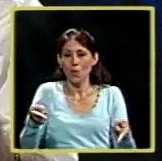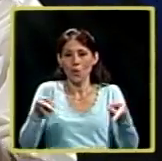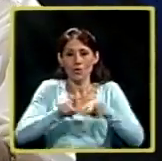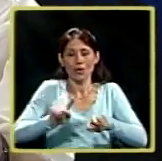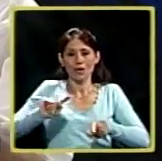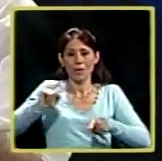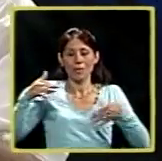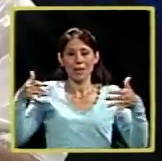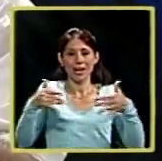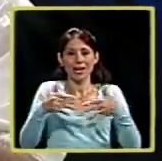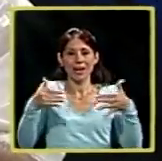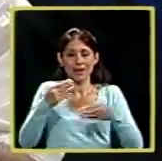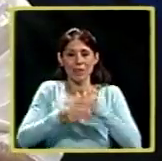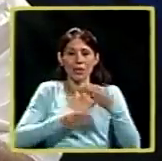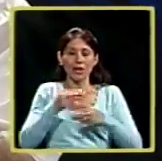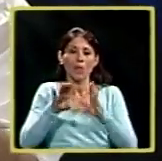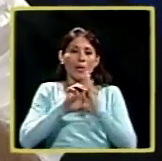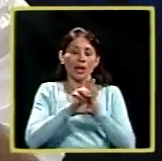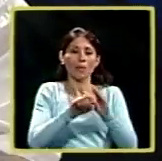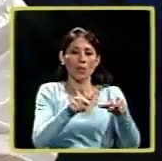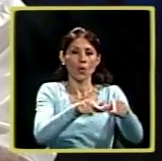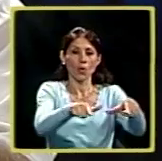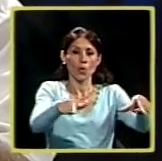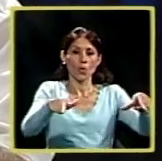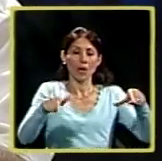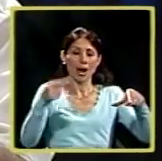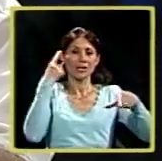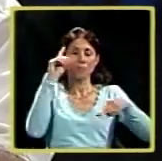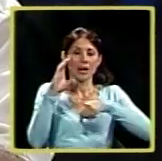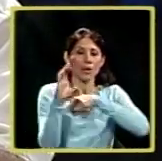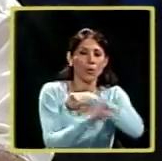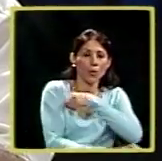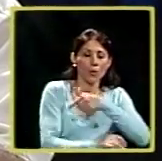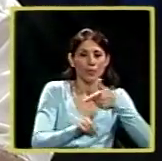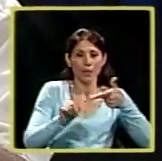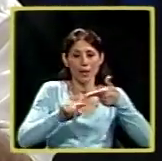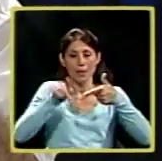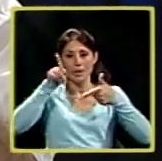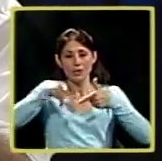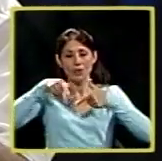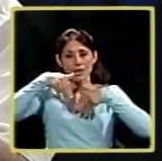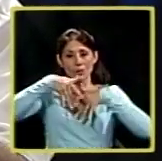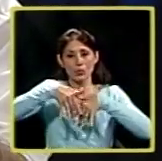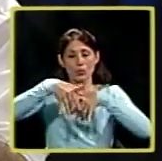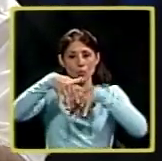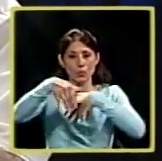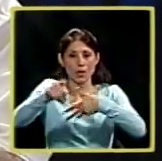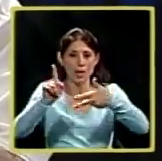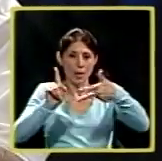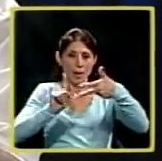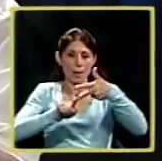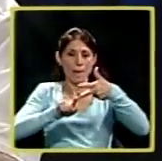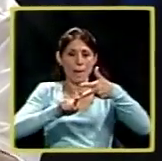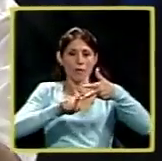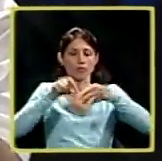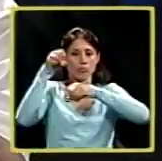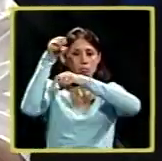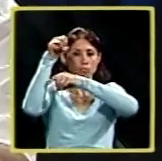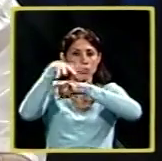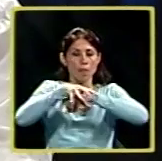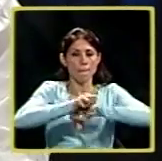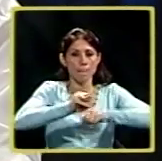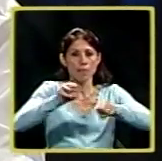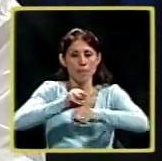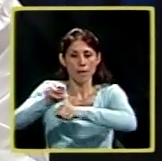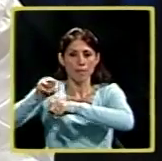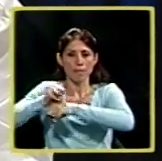Campos de concentración, marchas masivas de civiles y bombardeos de la población civil,